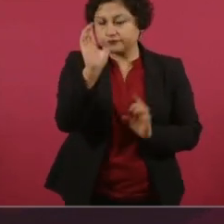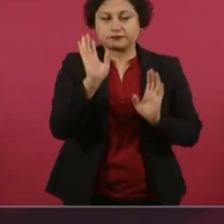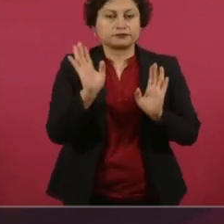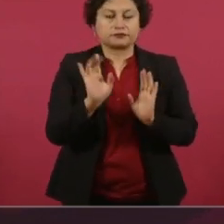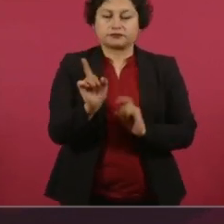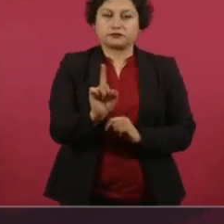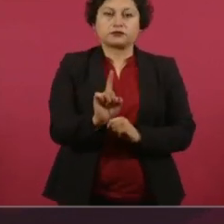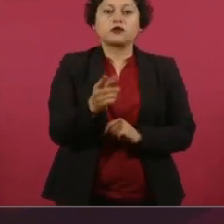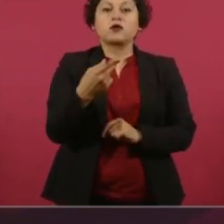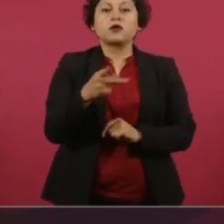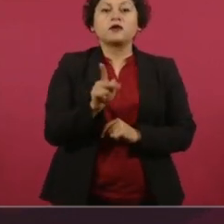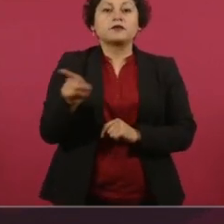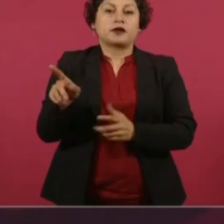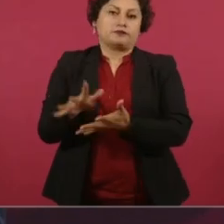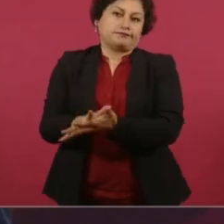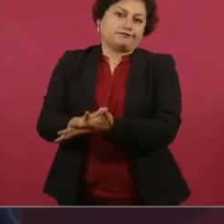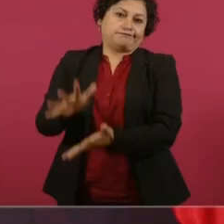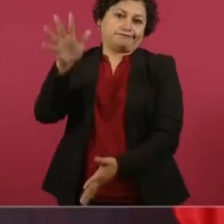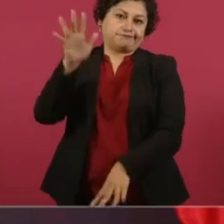ahí son mayoría.